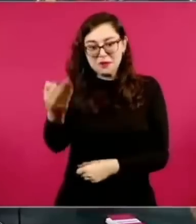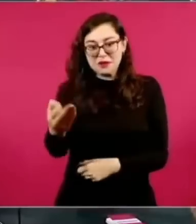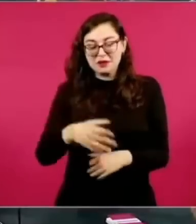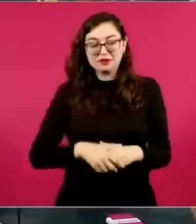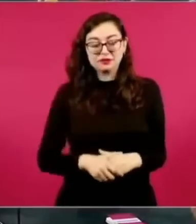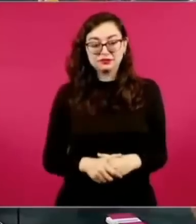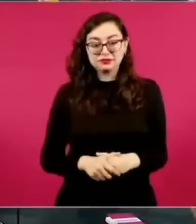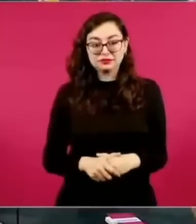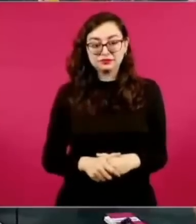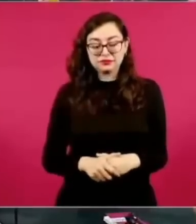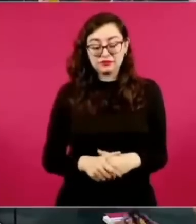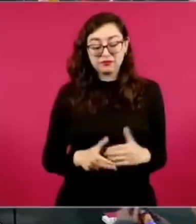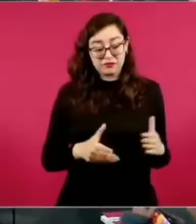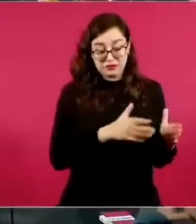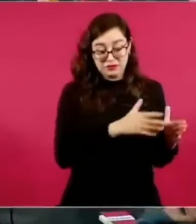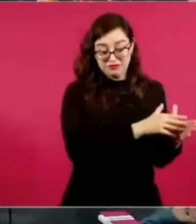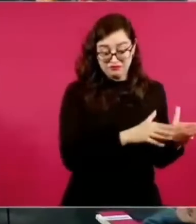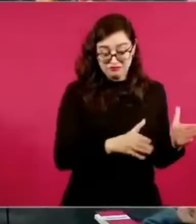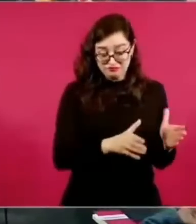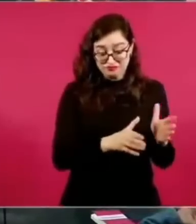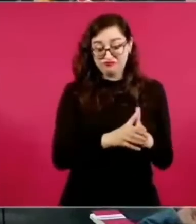Ahora,